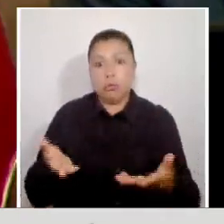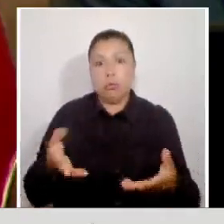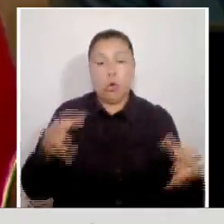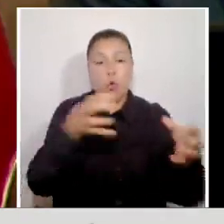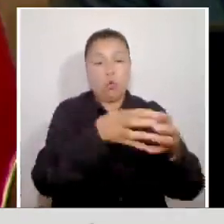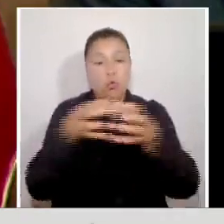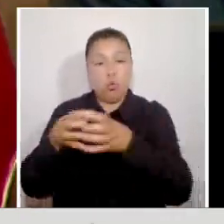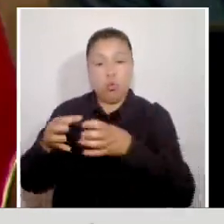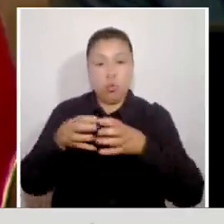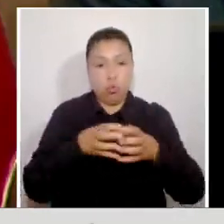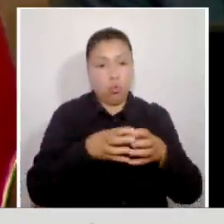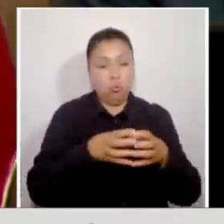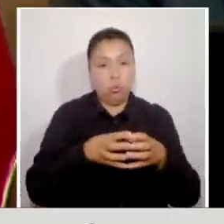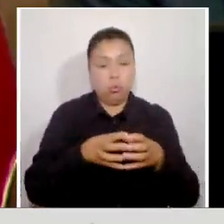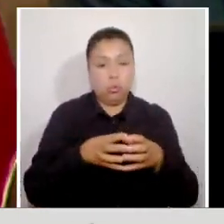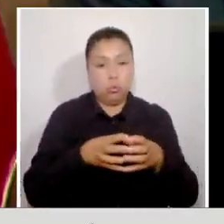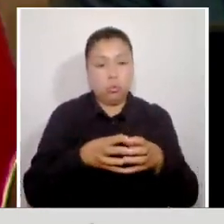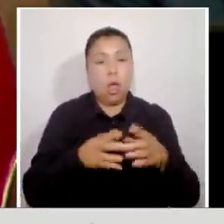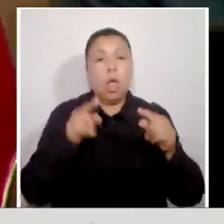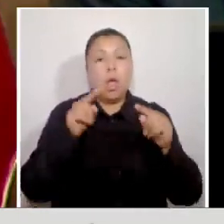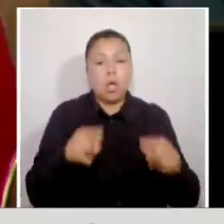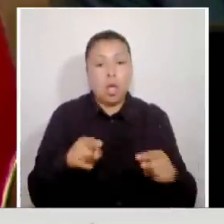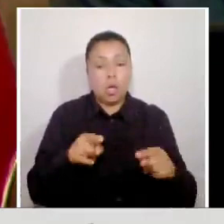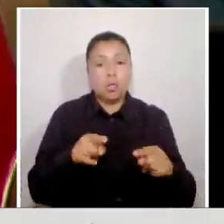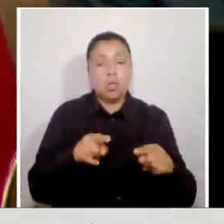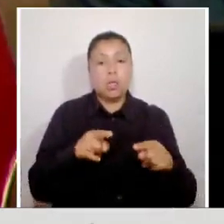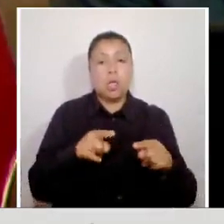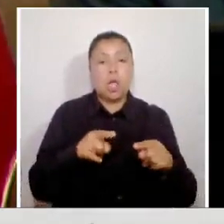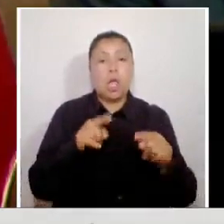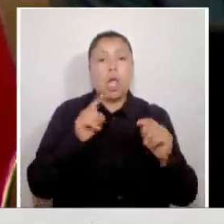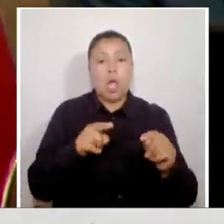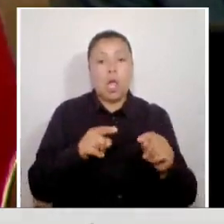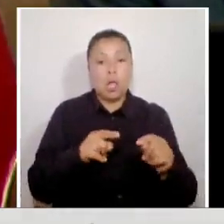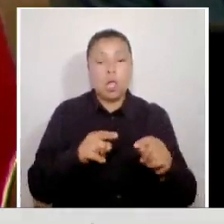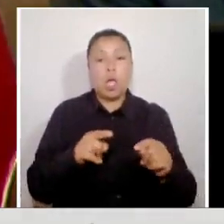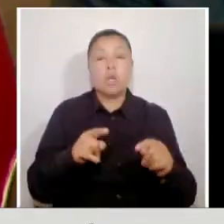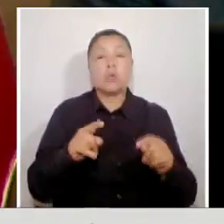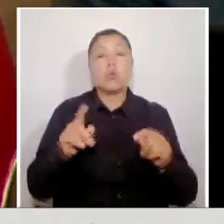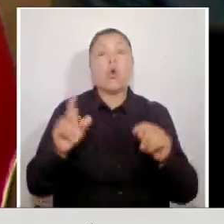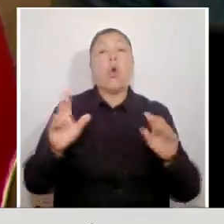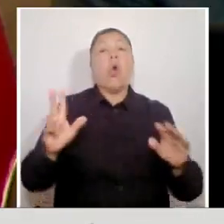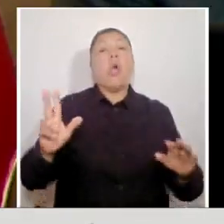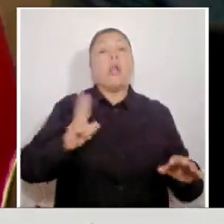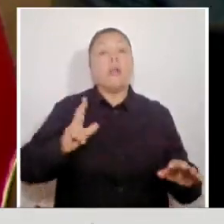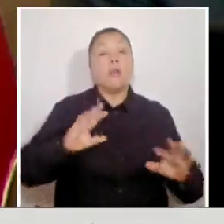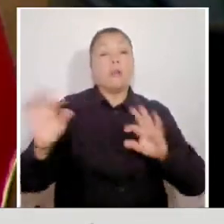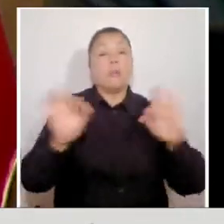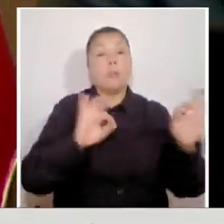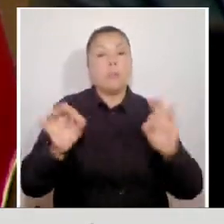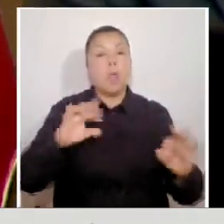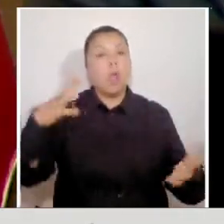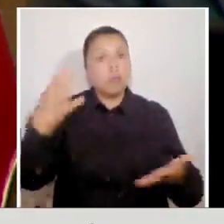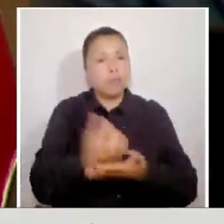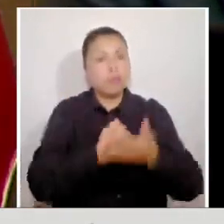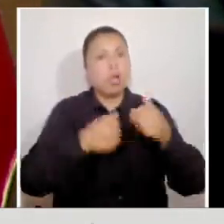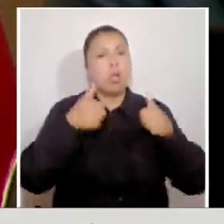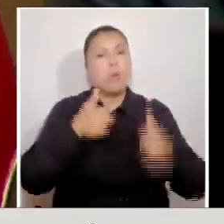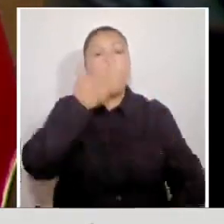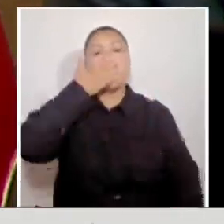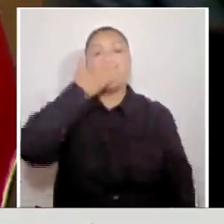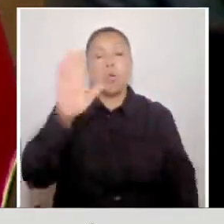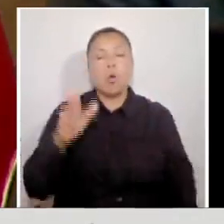Cooperativa y en ese en ese marco damas y caballeros estoy convencido que vamos a optimizar y mejorar con